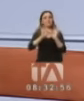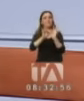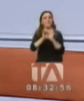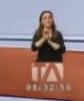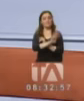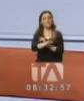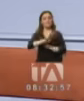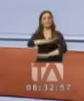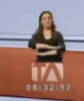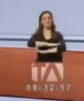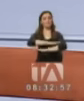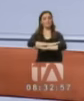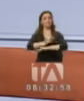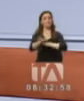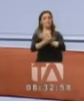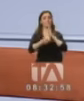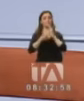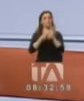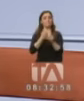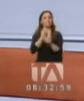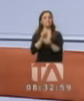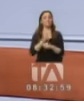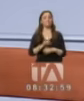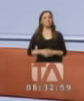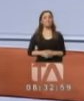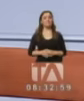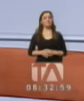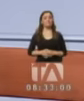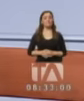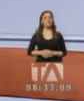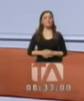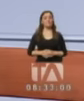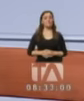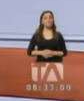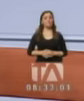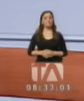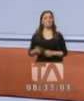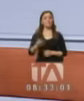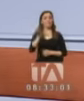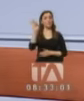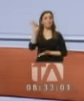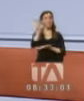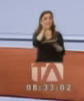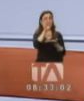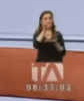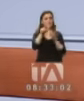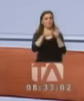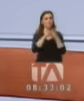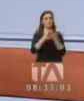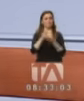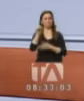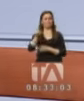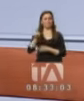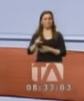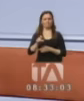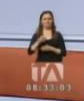de esta plataforma y lo que nos dice el vocero de terremoto.com. No dejemos de reportar necesidades porque de esa manera